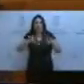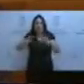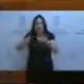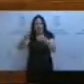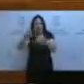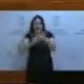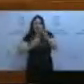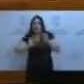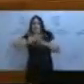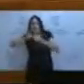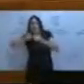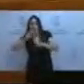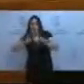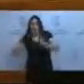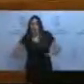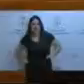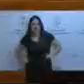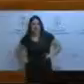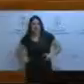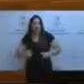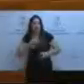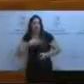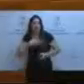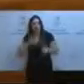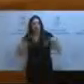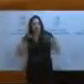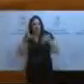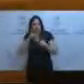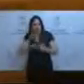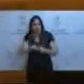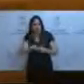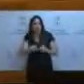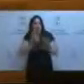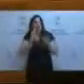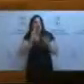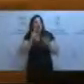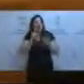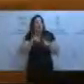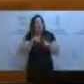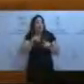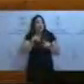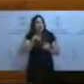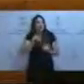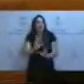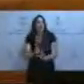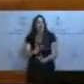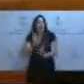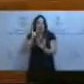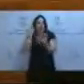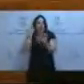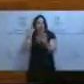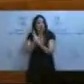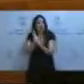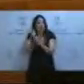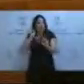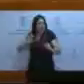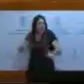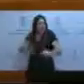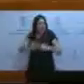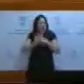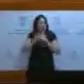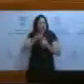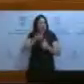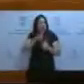con discapacidad que también pueden atender aquí. Y fíjese una cosa que tiene un protocolo que además esto viene muy a cuento porque ha sido uno de los